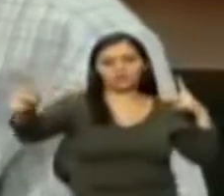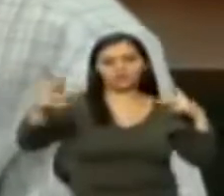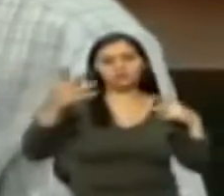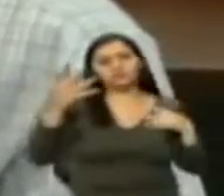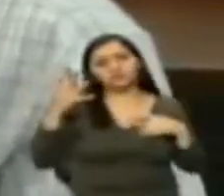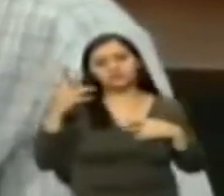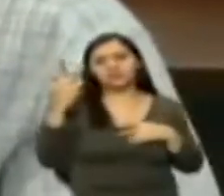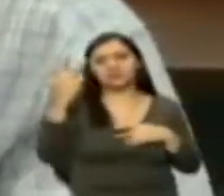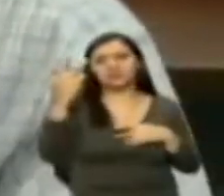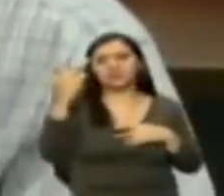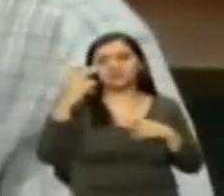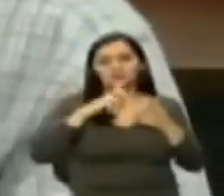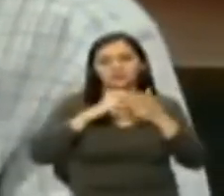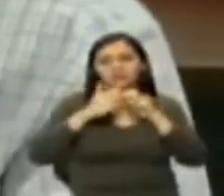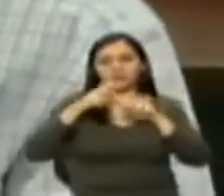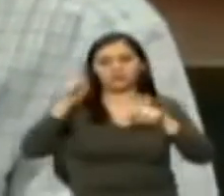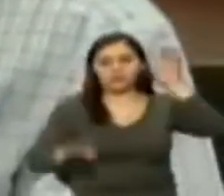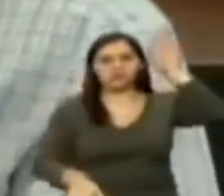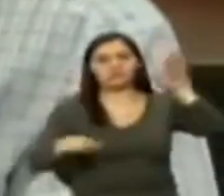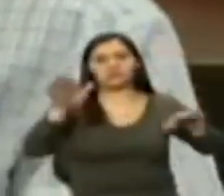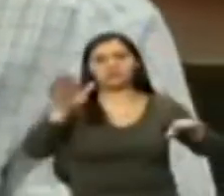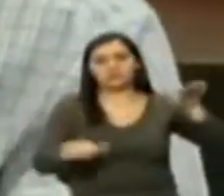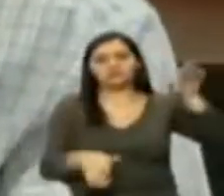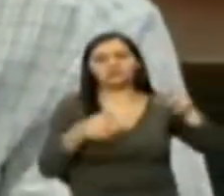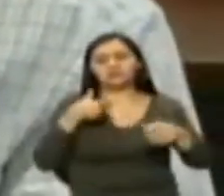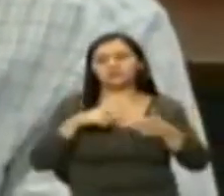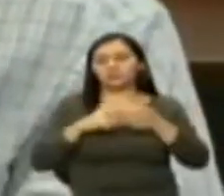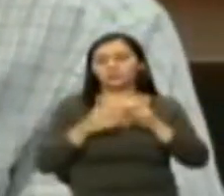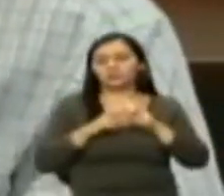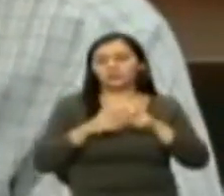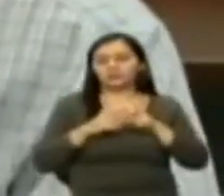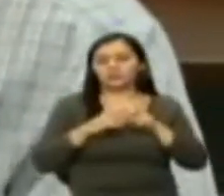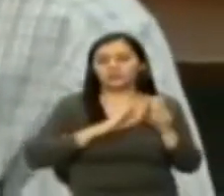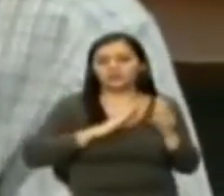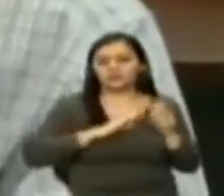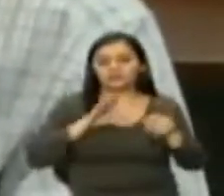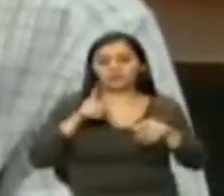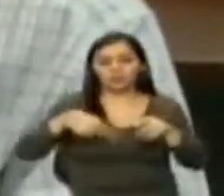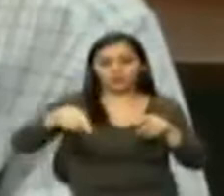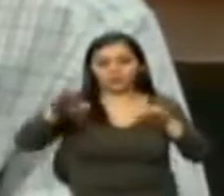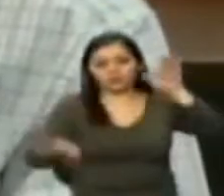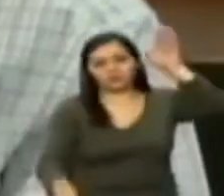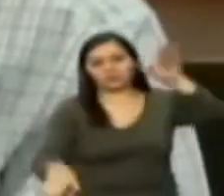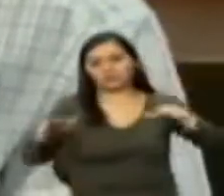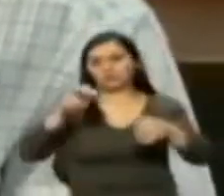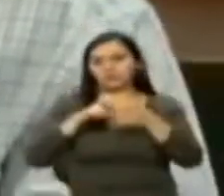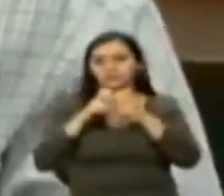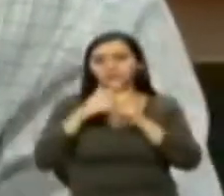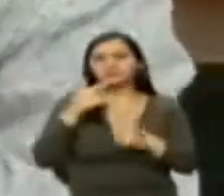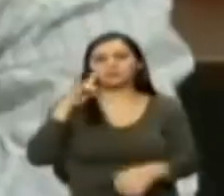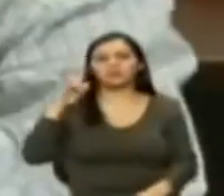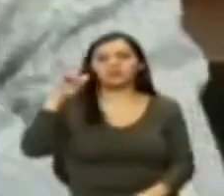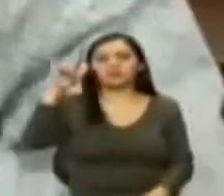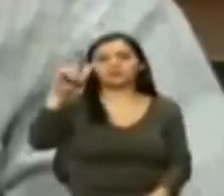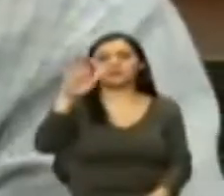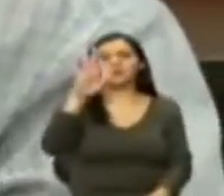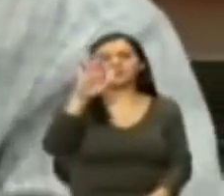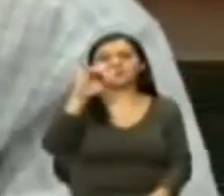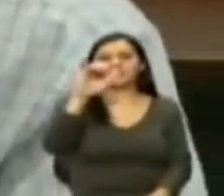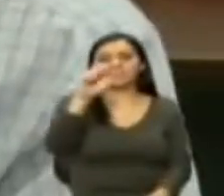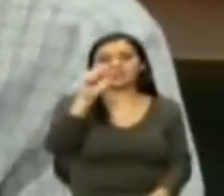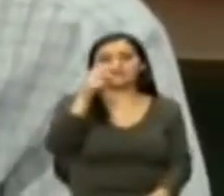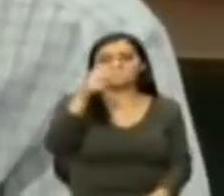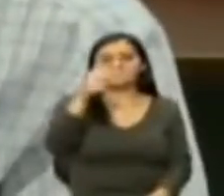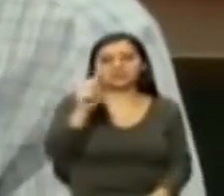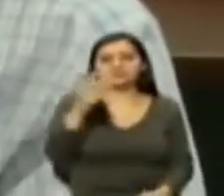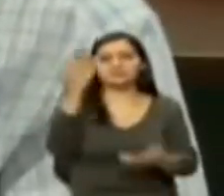13 puntos críticos. Es una vía que cruza la cordillera y tiene complejidades técnicas. En el caso de la del aeropuerto de Taisha, se llegó a la